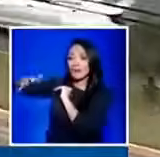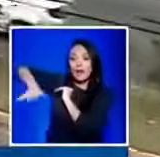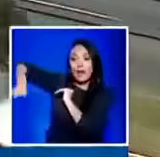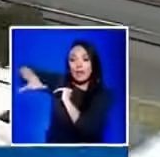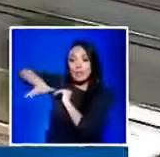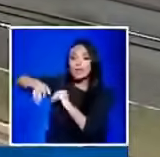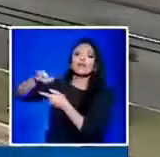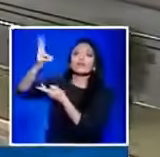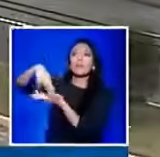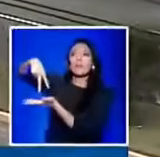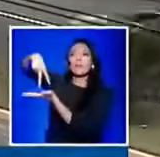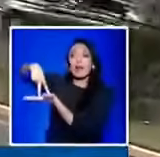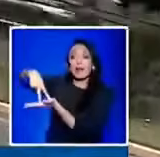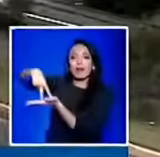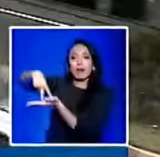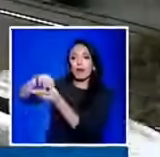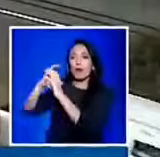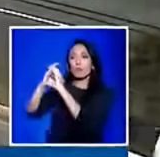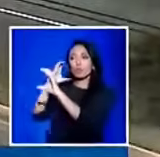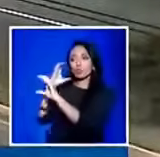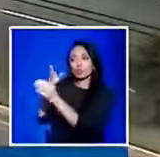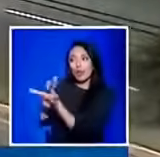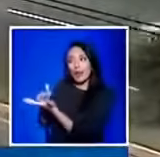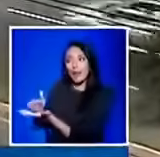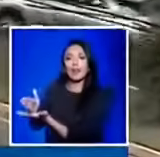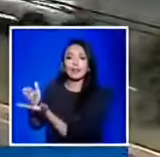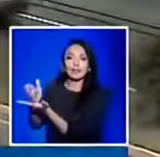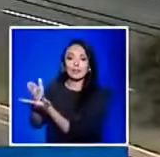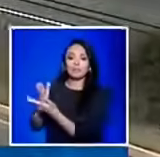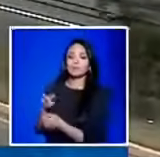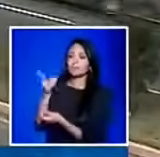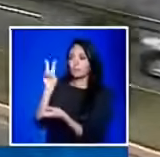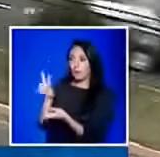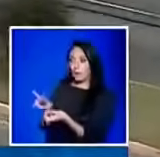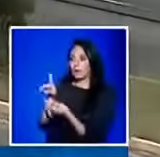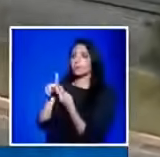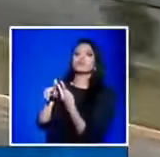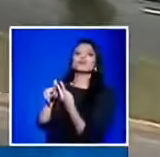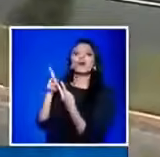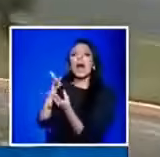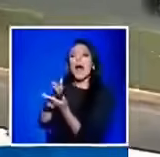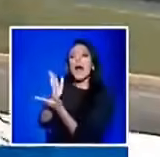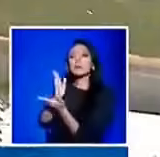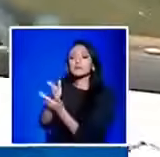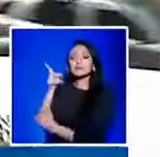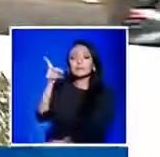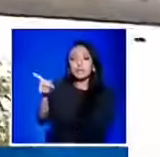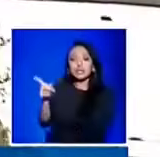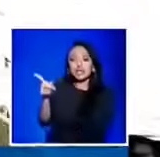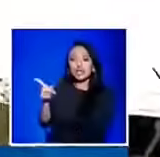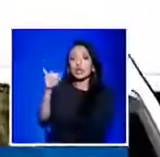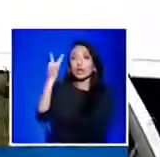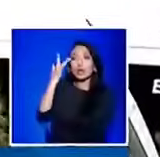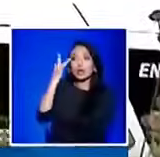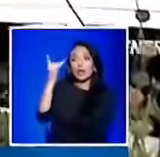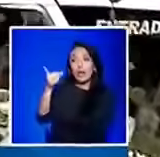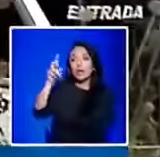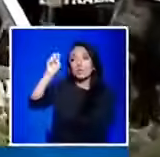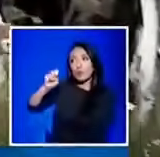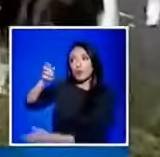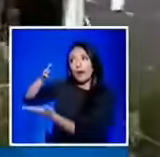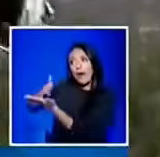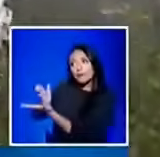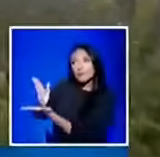la bahía de ingreso vehicular, de parada de buses. Vamos a hacer un acceso adicional para que ahí puedan